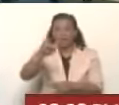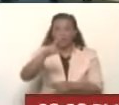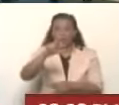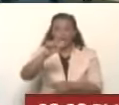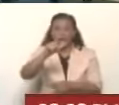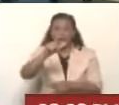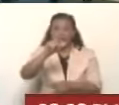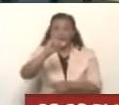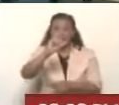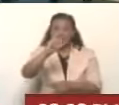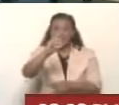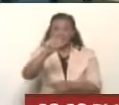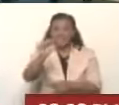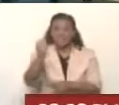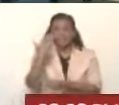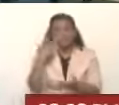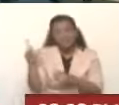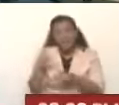Mira, Maigualida, ya tenemos.